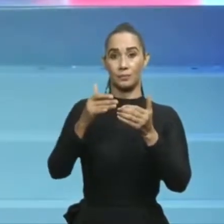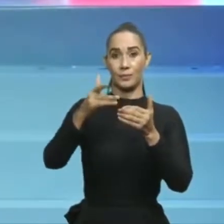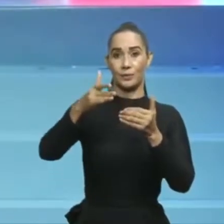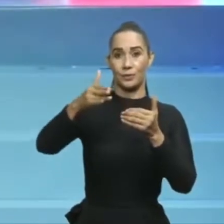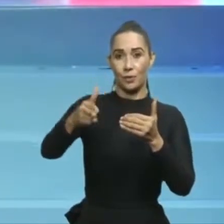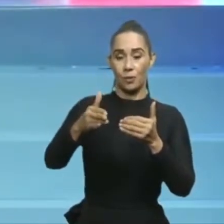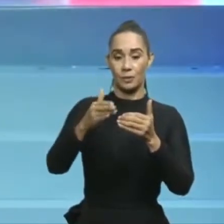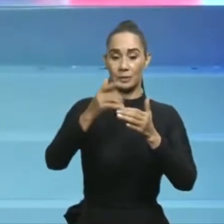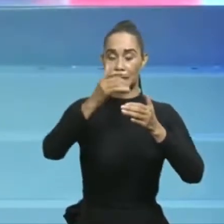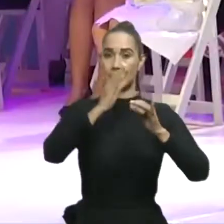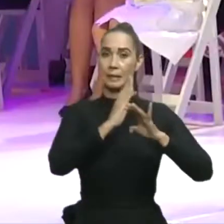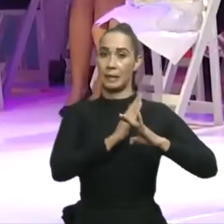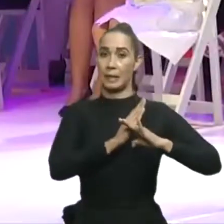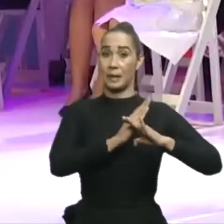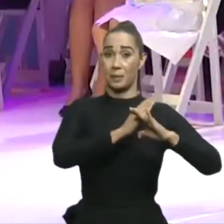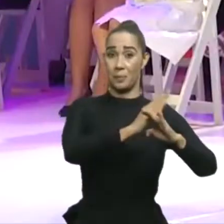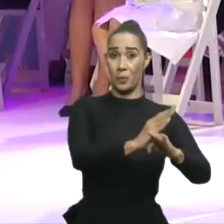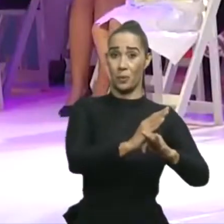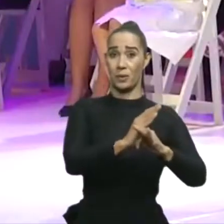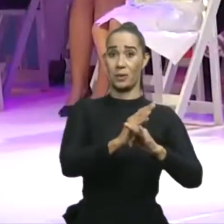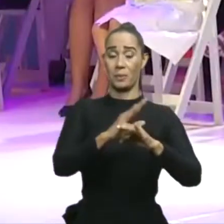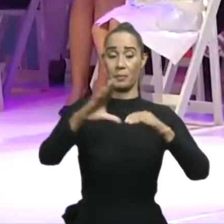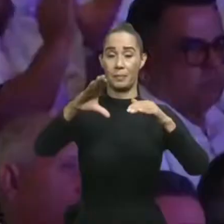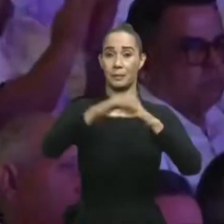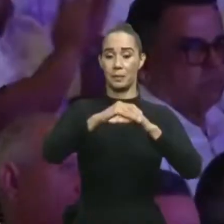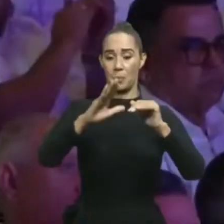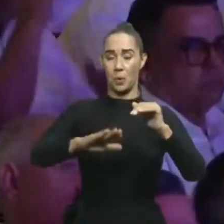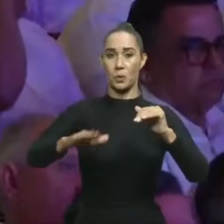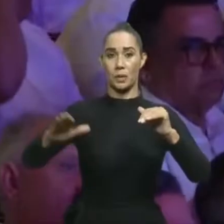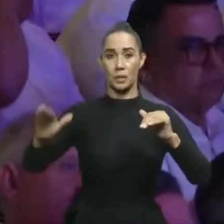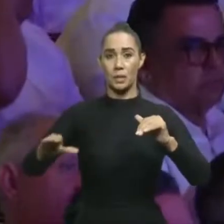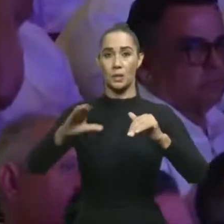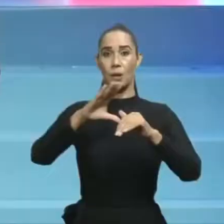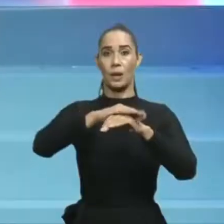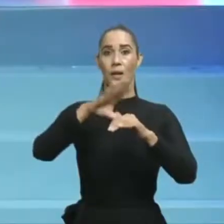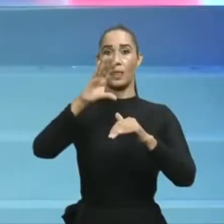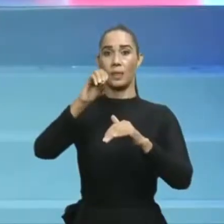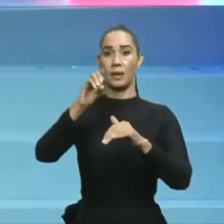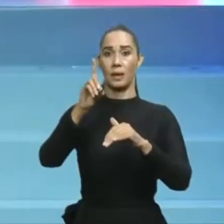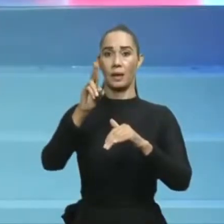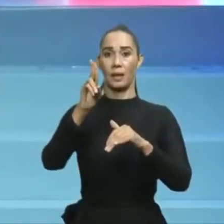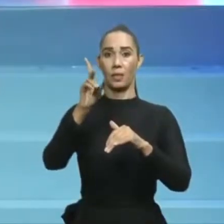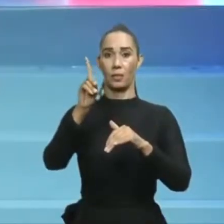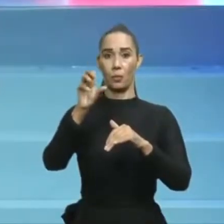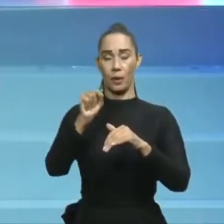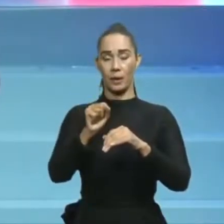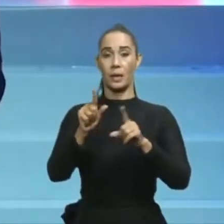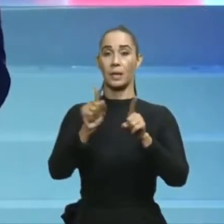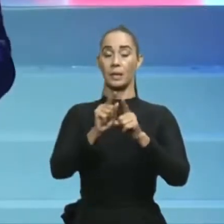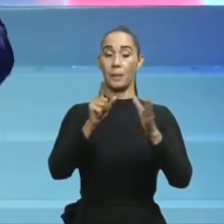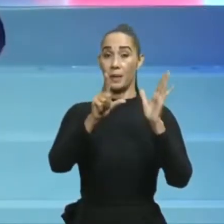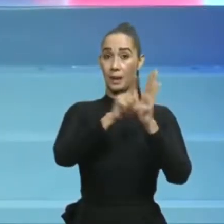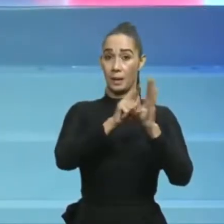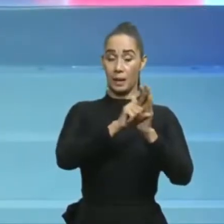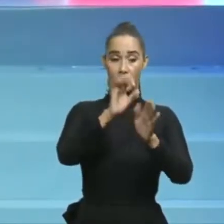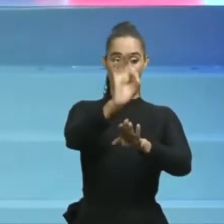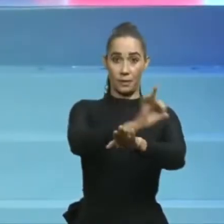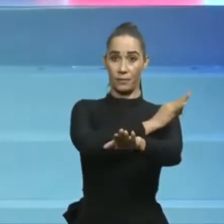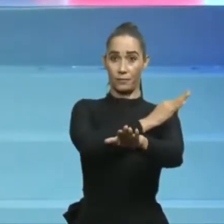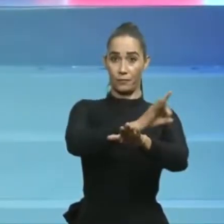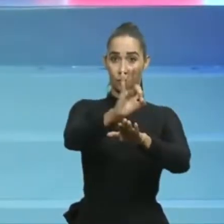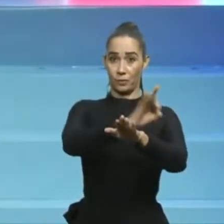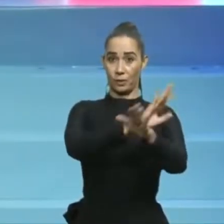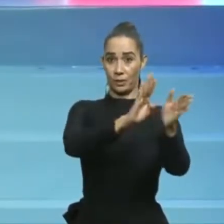ley que prohíbe el matrimonio infantil la ley de aduana o la ley de desarrollo fronterizo por fin se han